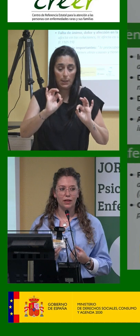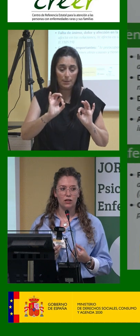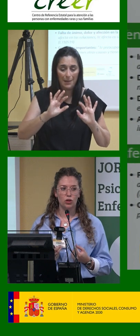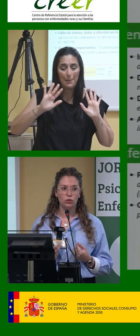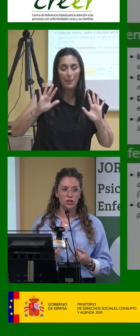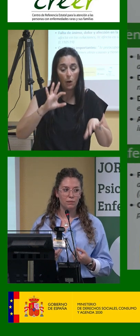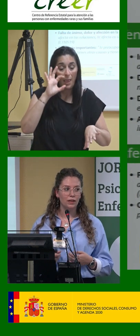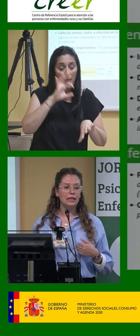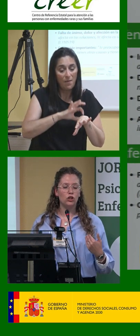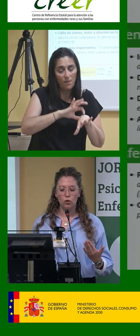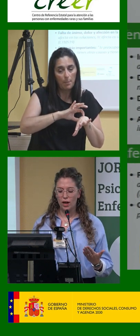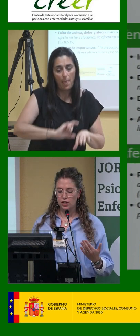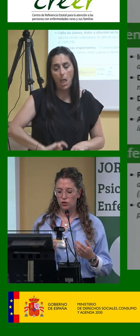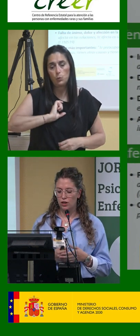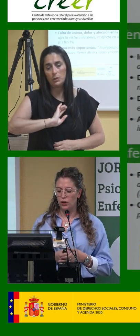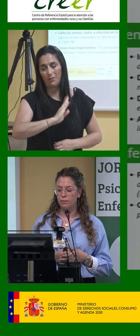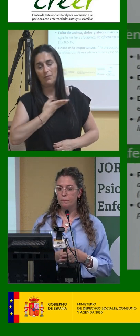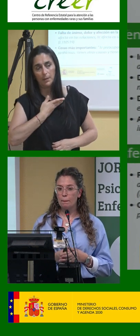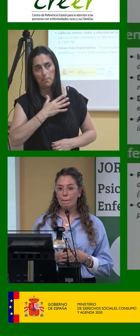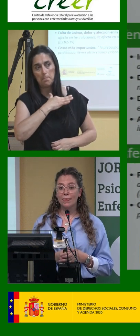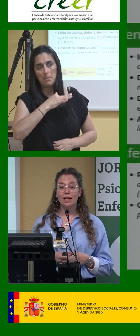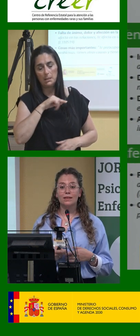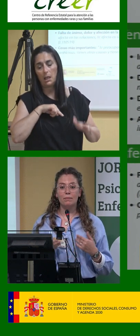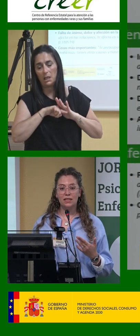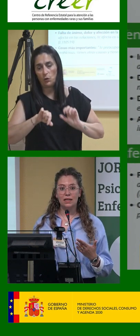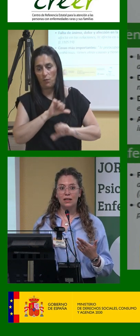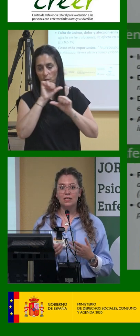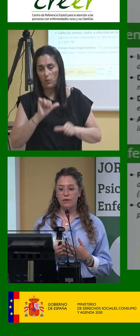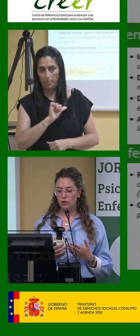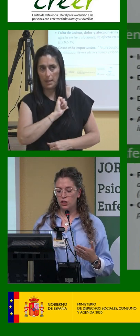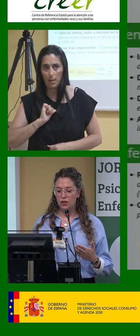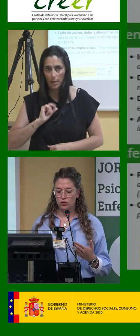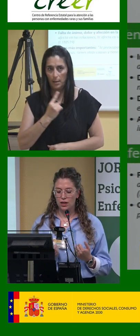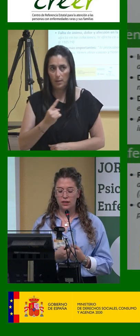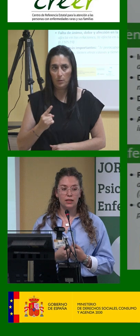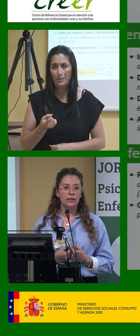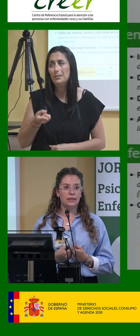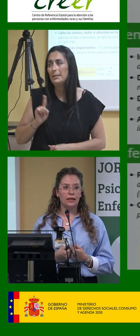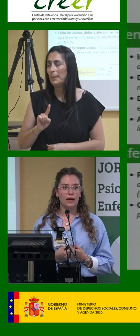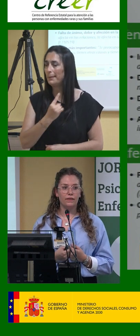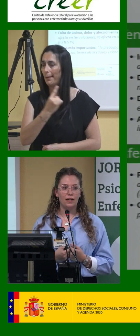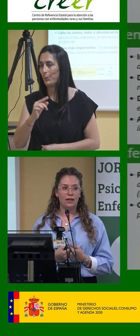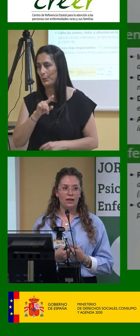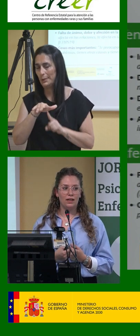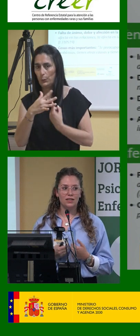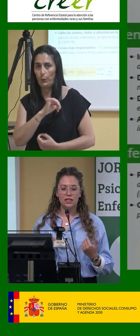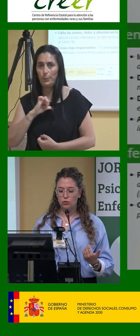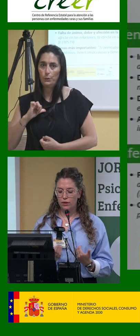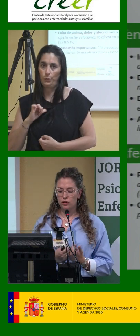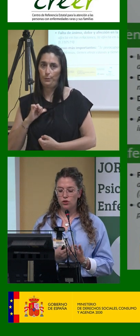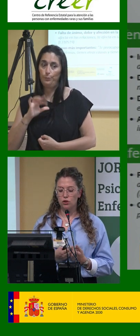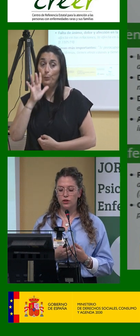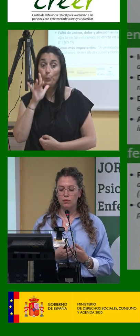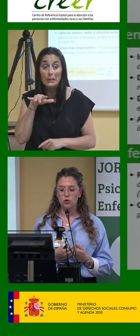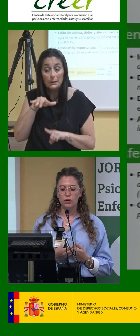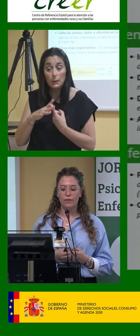podido afectar a su autoestima y cómo lo ha gestionado él. También están las afecciones personales, ya que ante esta